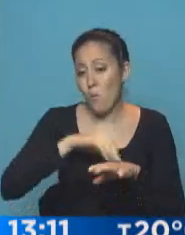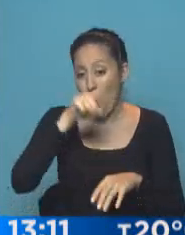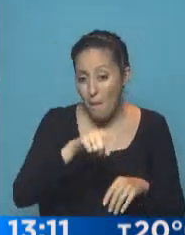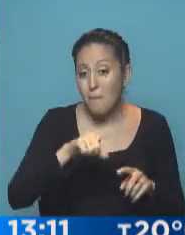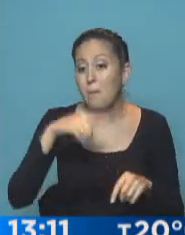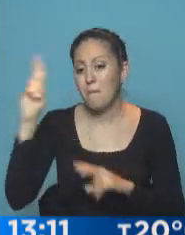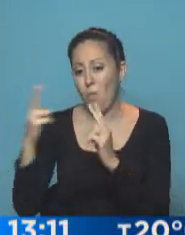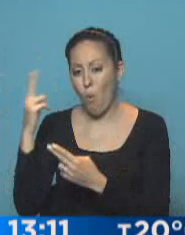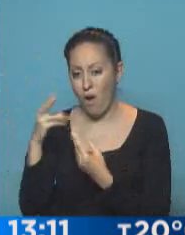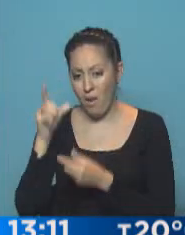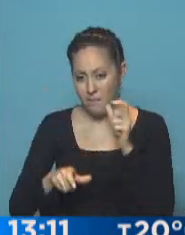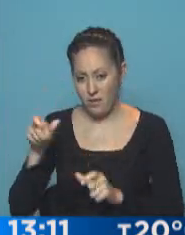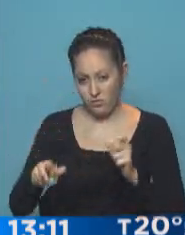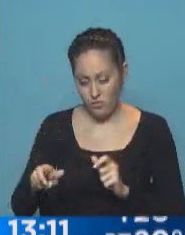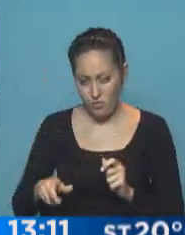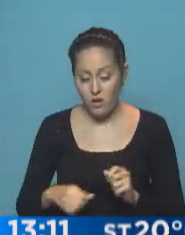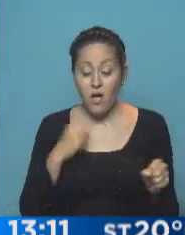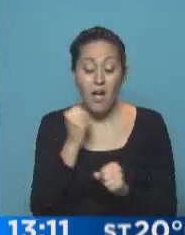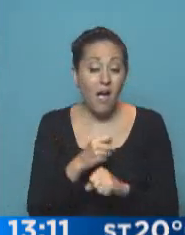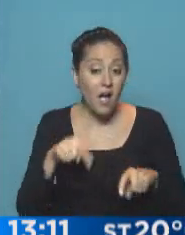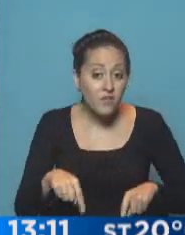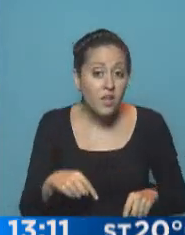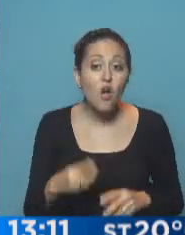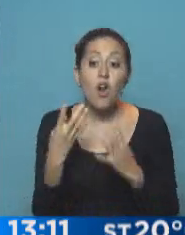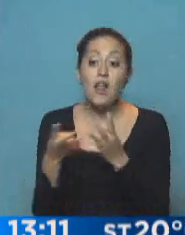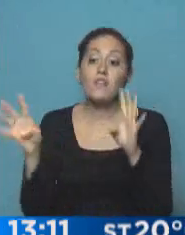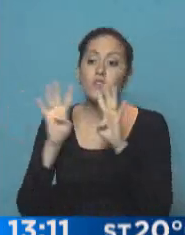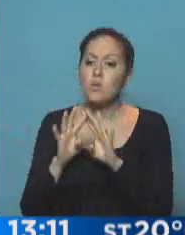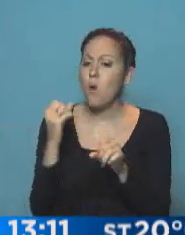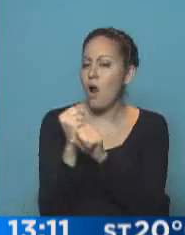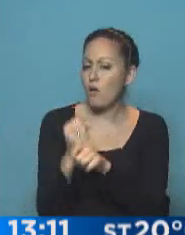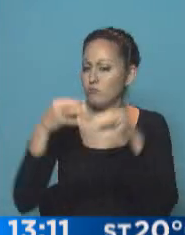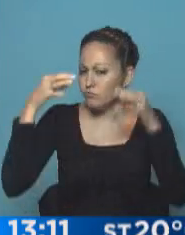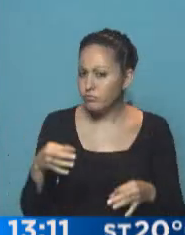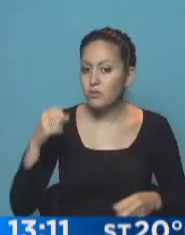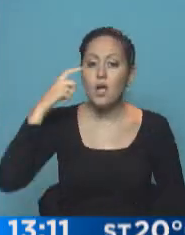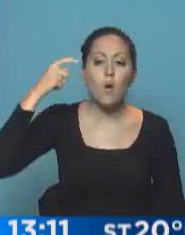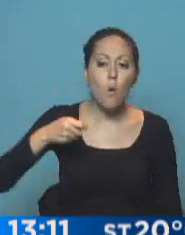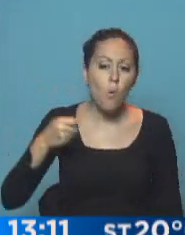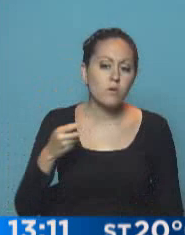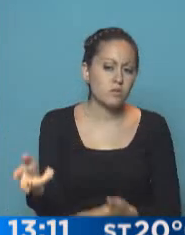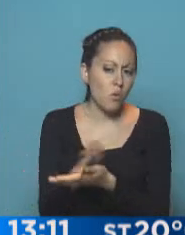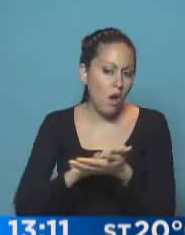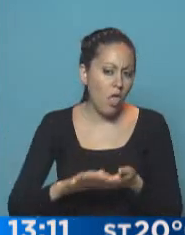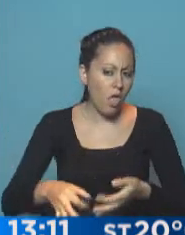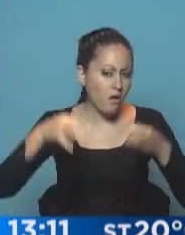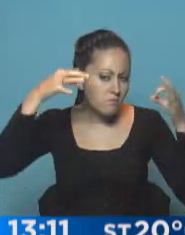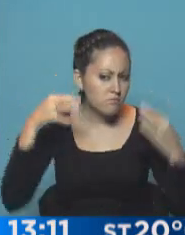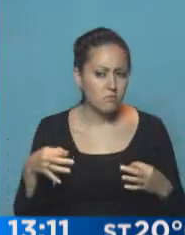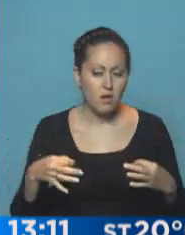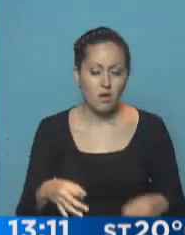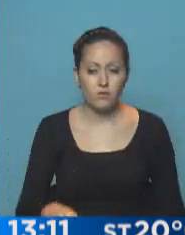condenatoria. Hasta el momento el trabajo del Tribunal Oral ha sido impecable, el juicio ha sido absolutamente